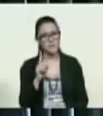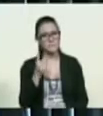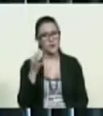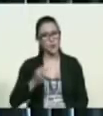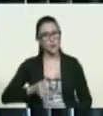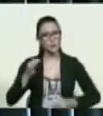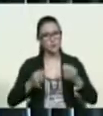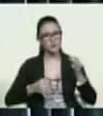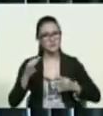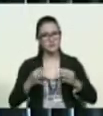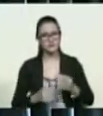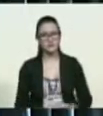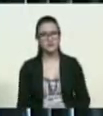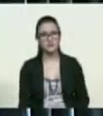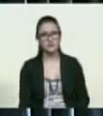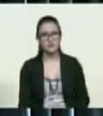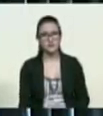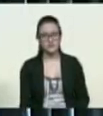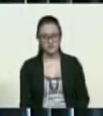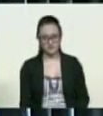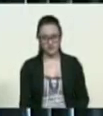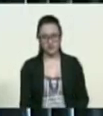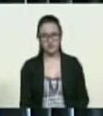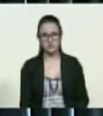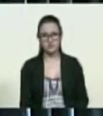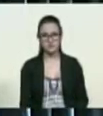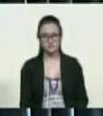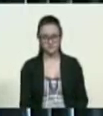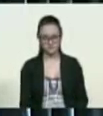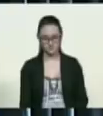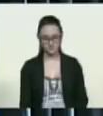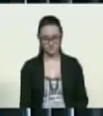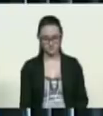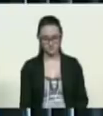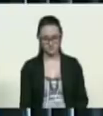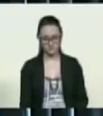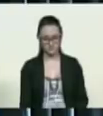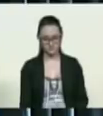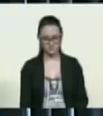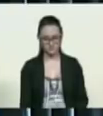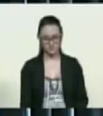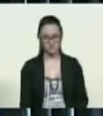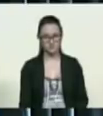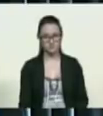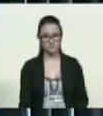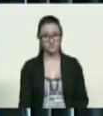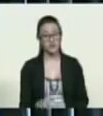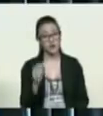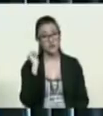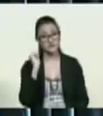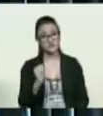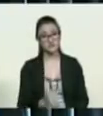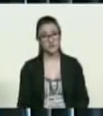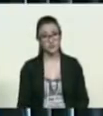lo decían ayer, el héroe Juan Requesén, el héroe civil, es un asesino.